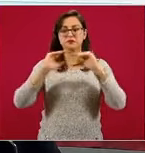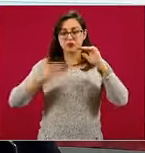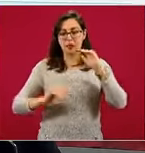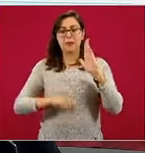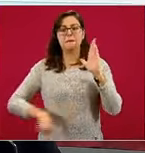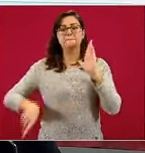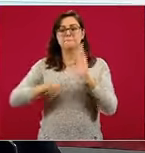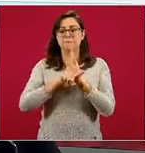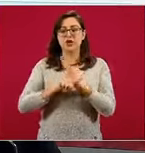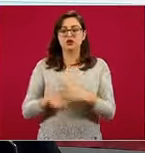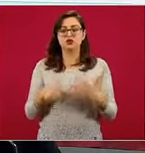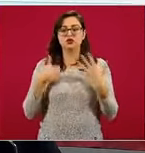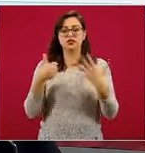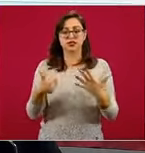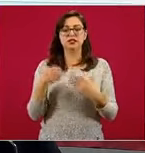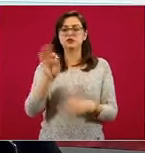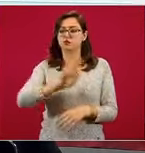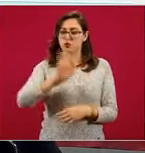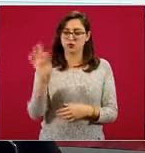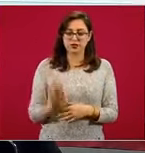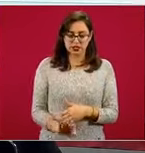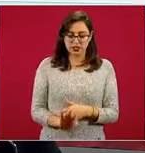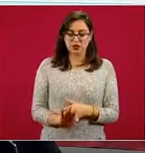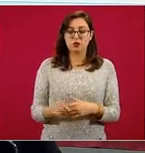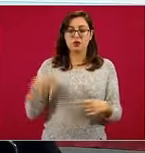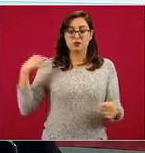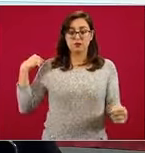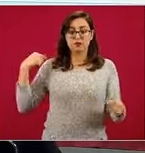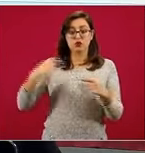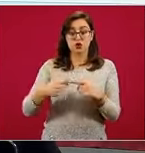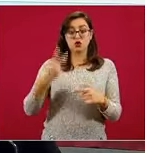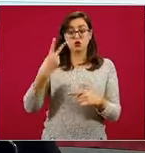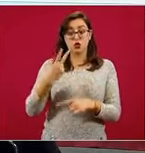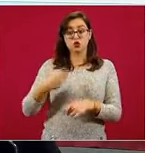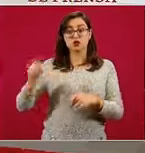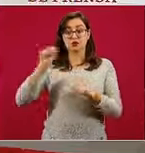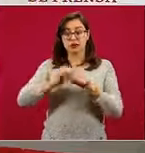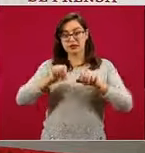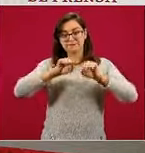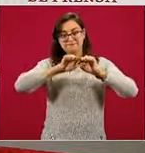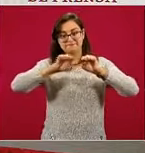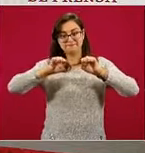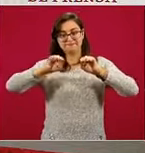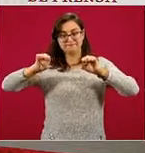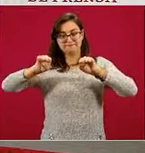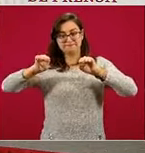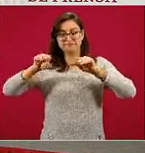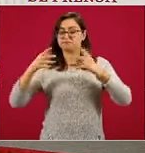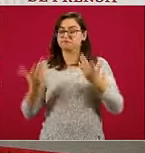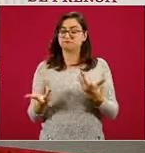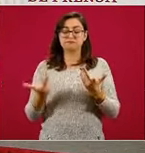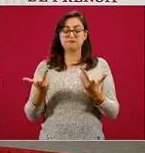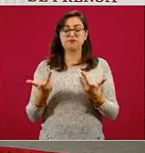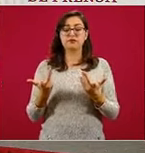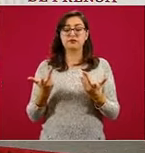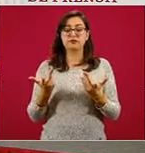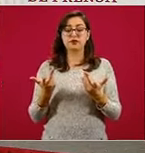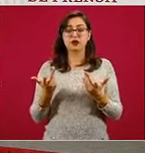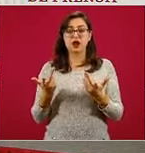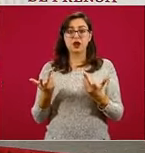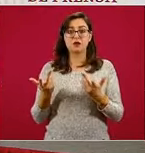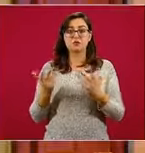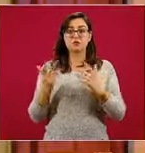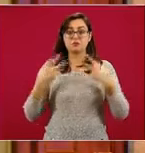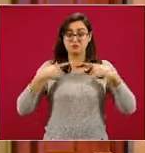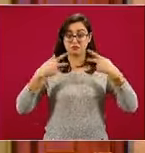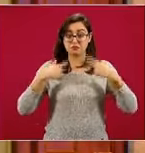menos 6%, después de haber tenido 2 semanas de una meseta, es decir, donde se redujo la